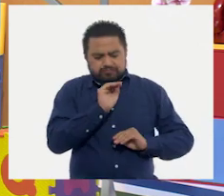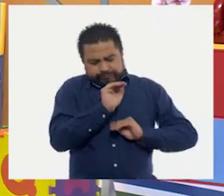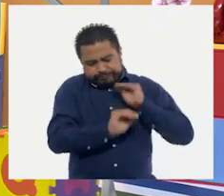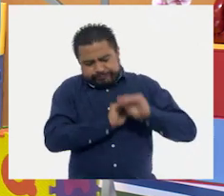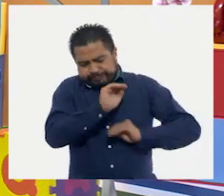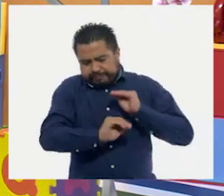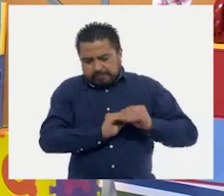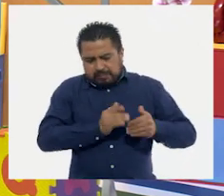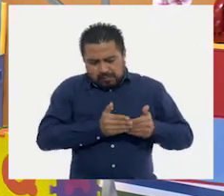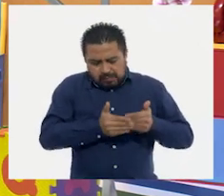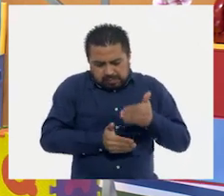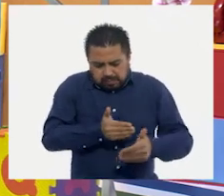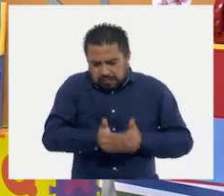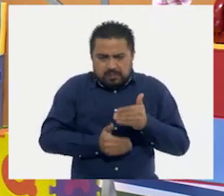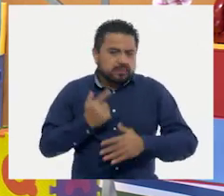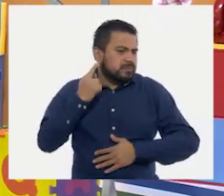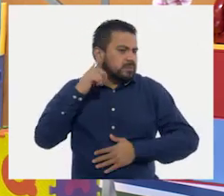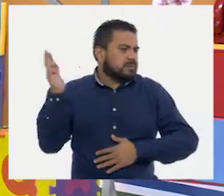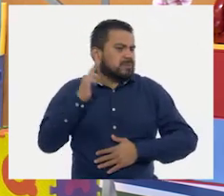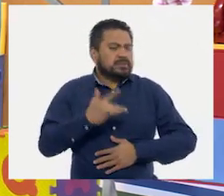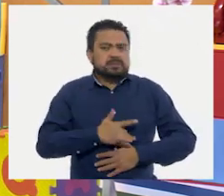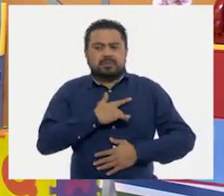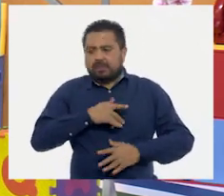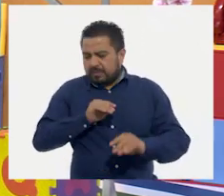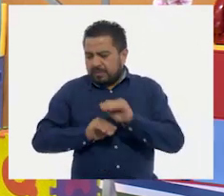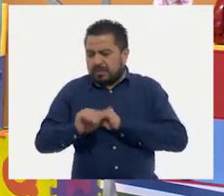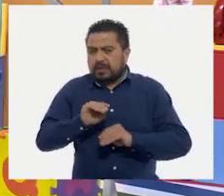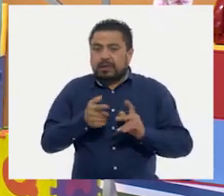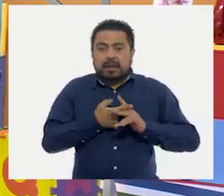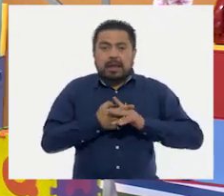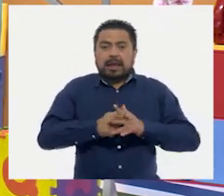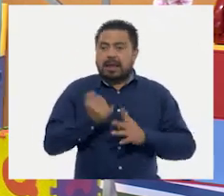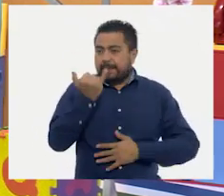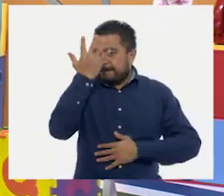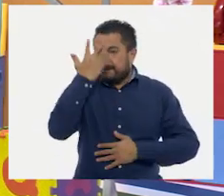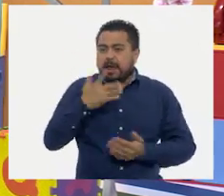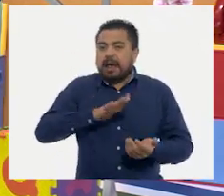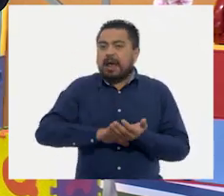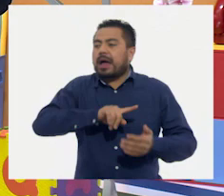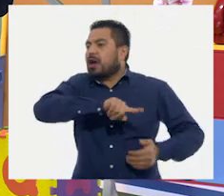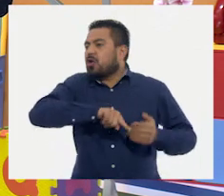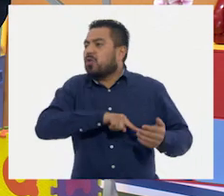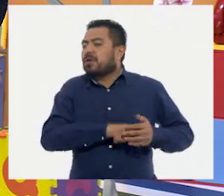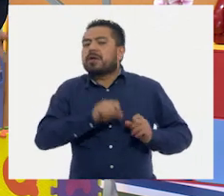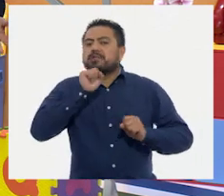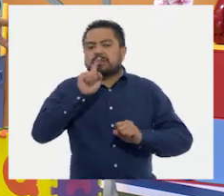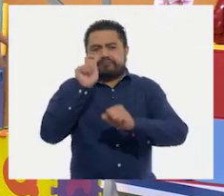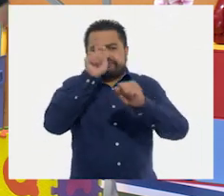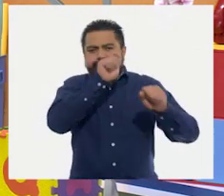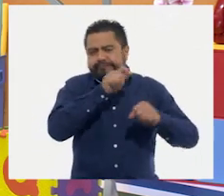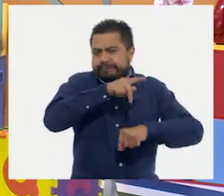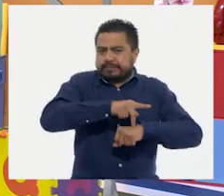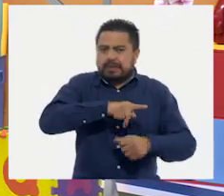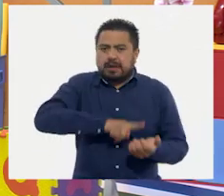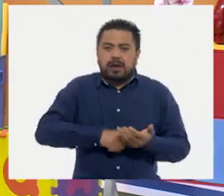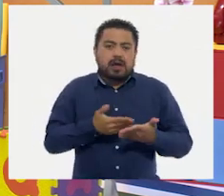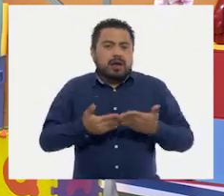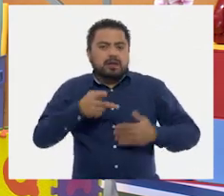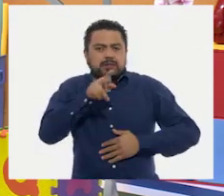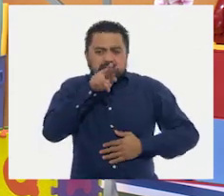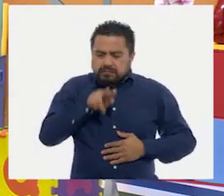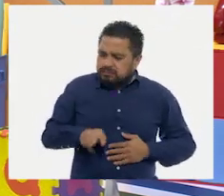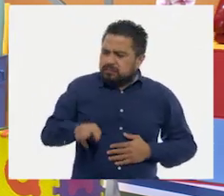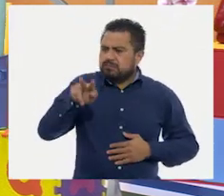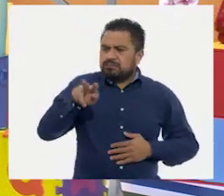componer una secuencia de sonidos y movimientos a partir de imágenes de lugares y de esculturas. Oh. Vamos a